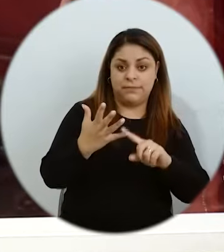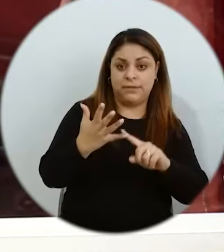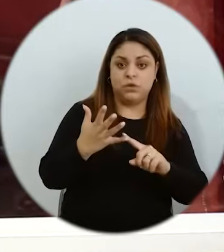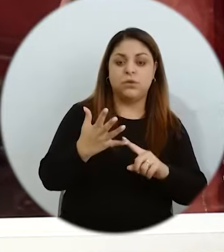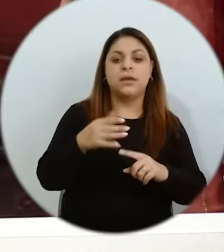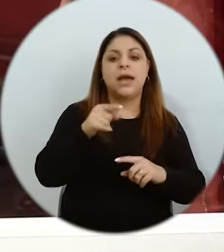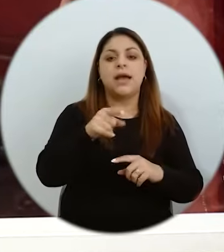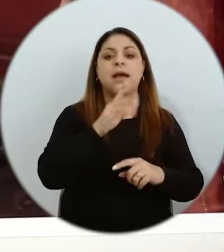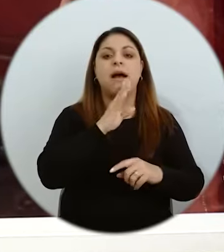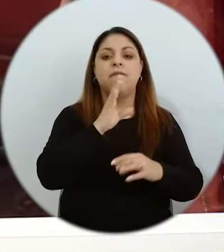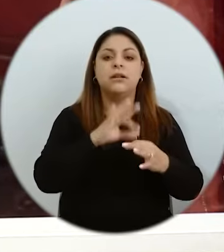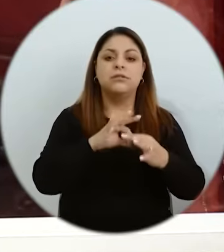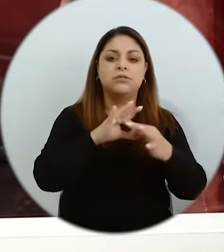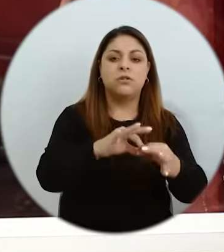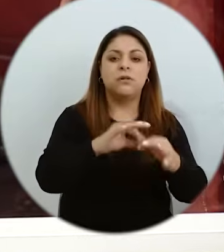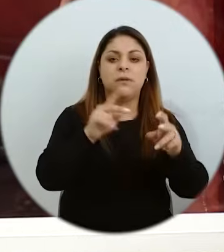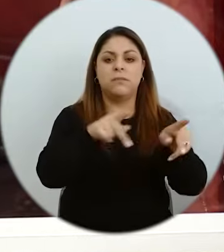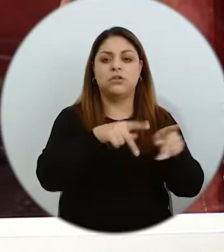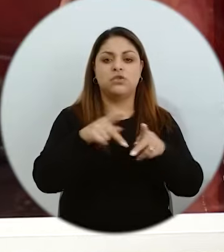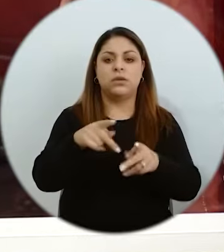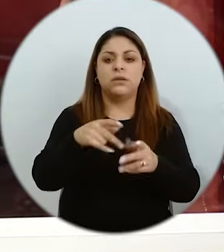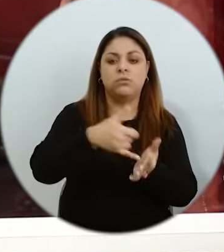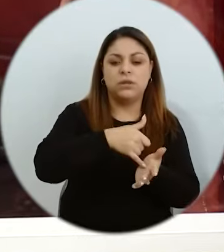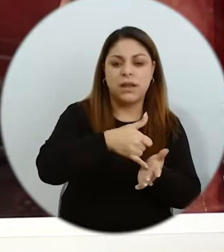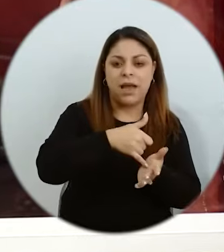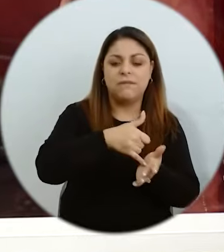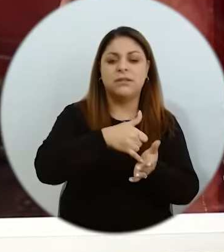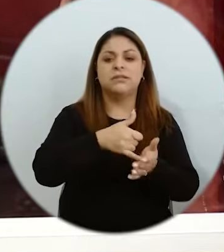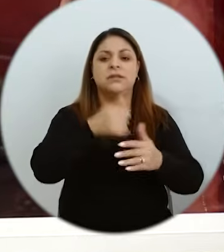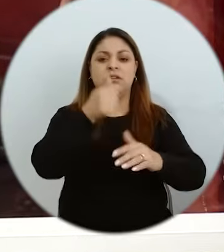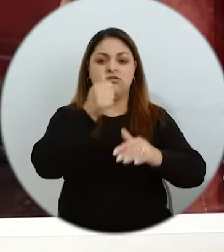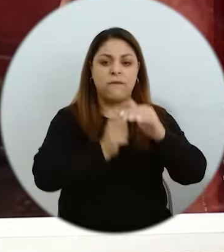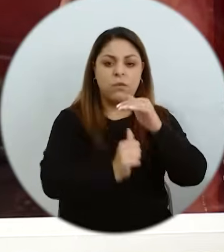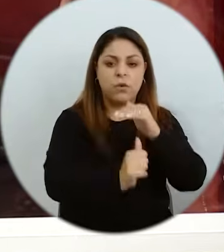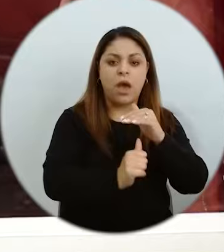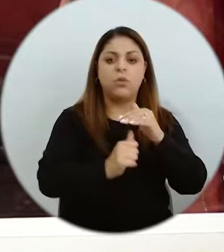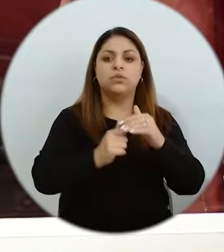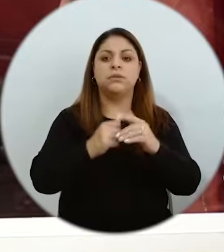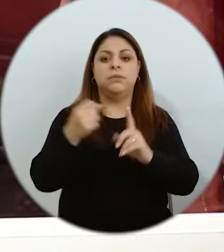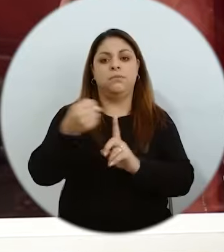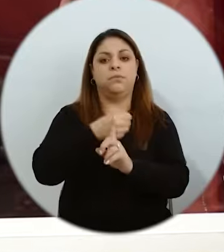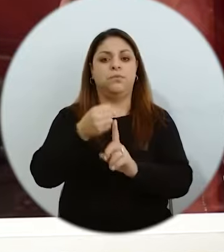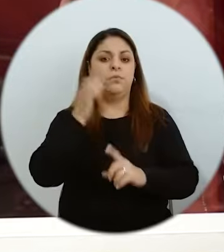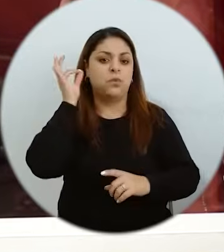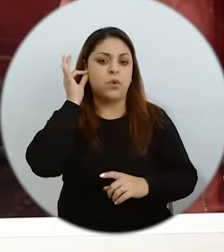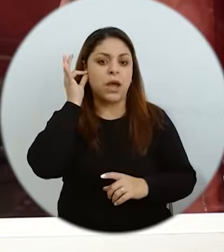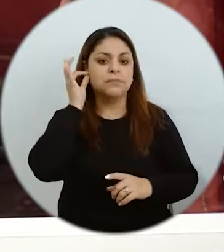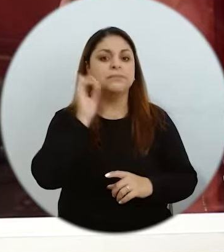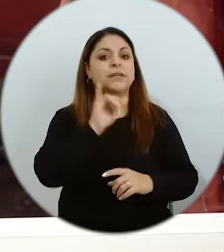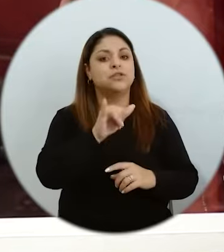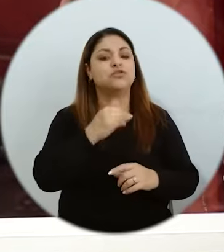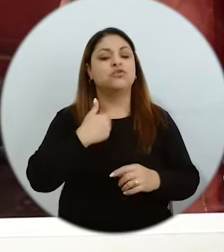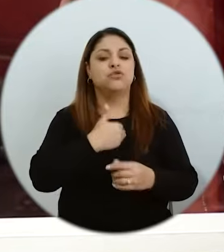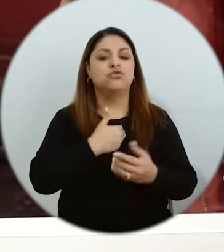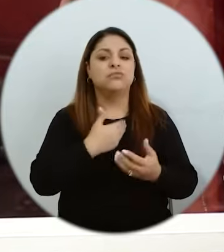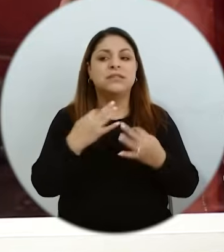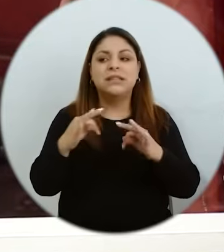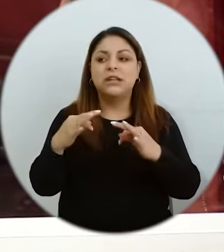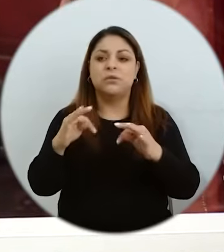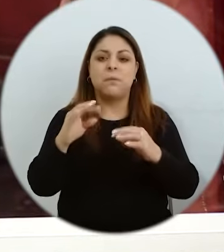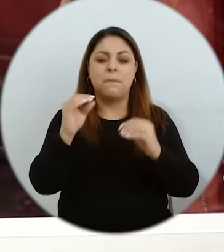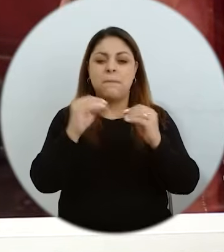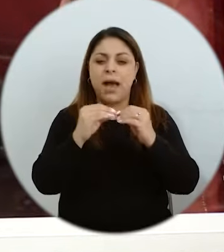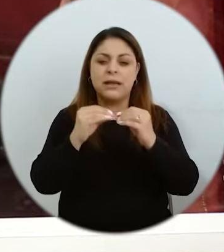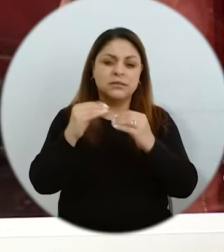énfasis a las poblaciones vulnerables, a migrantes y refugiados, y a la violencia contra la mujer. Entonces, eso tratamos de